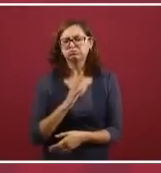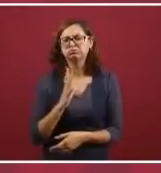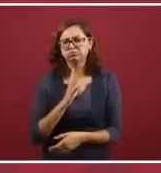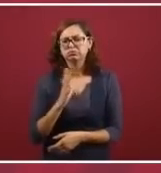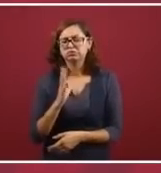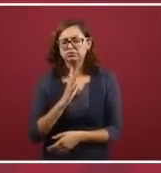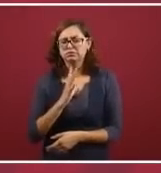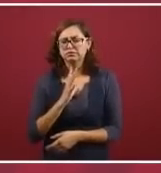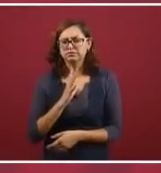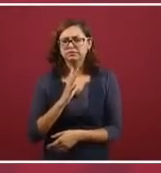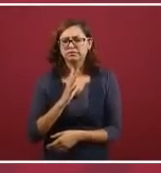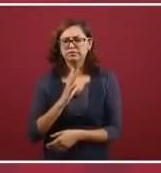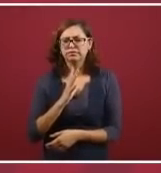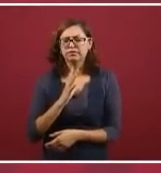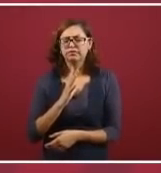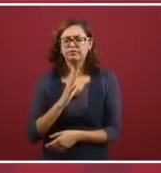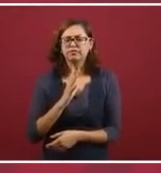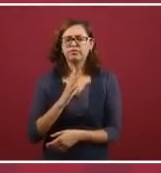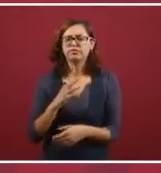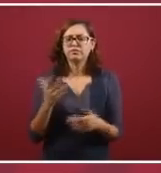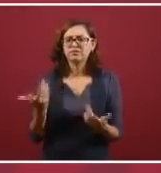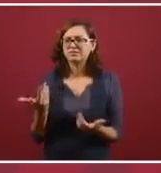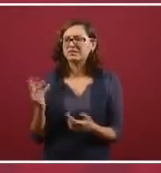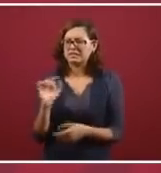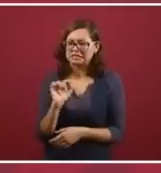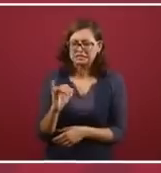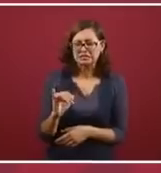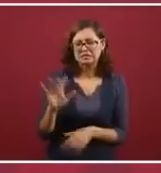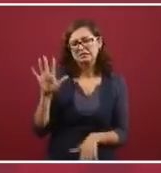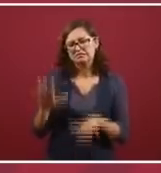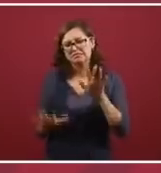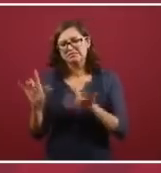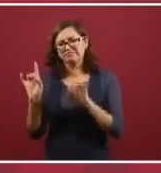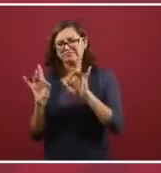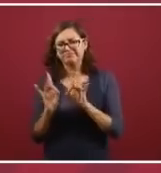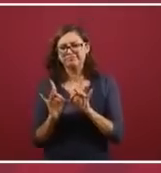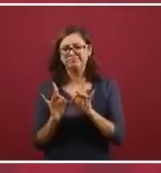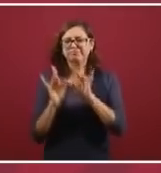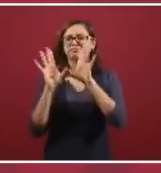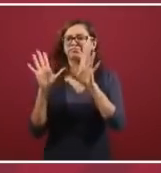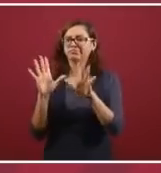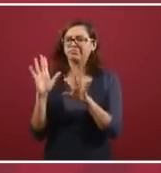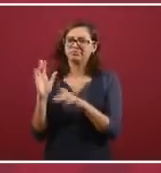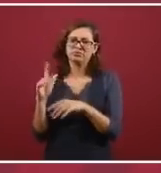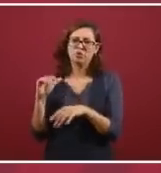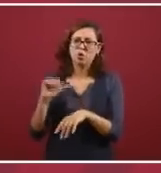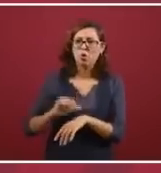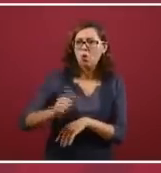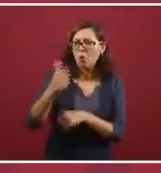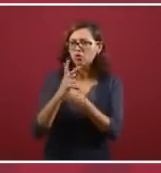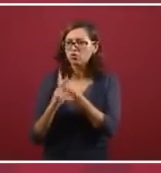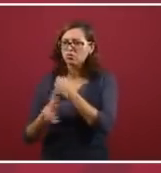que perjudican a países. Si hay una crisis